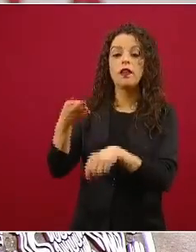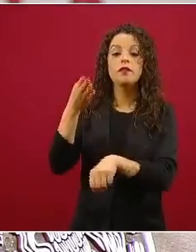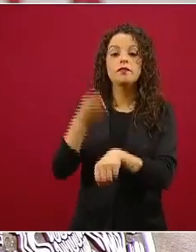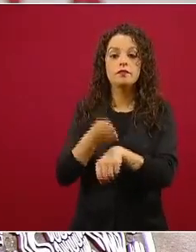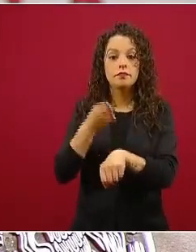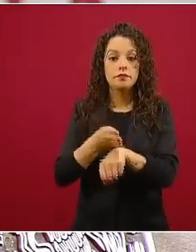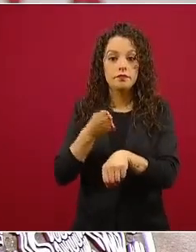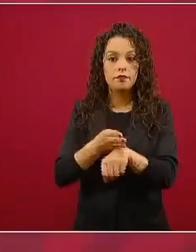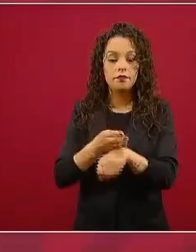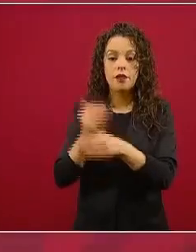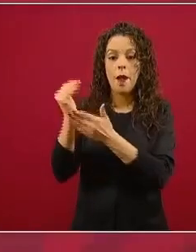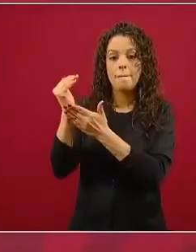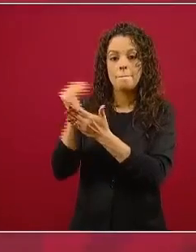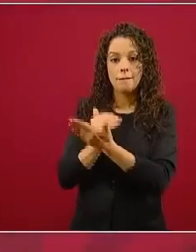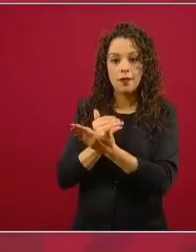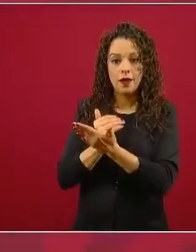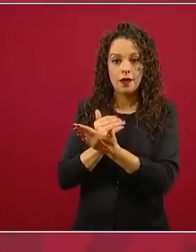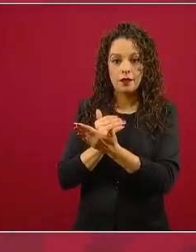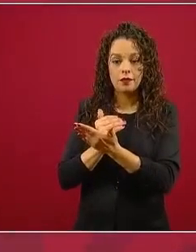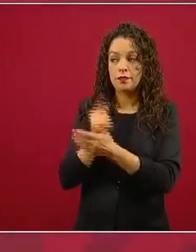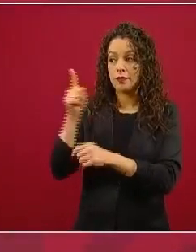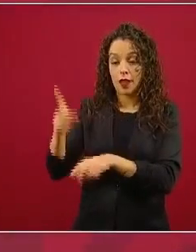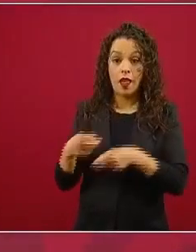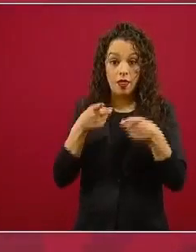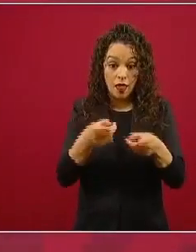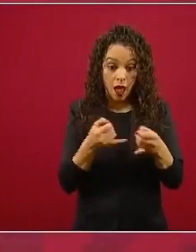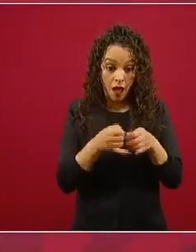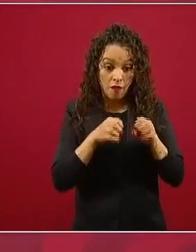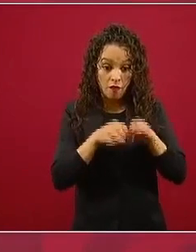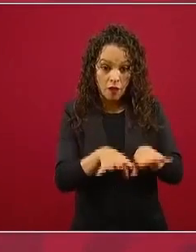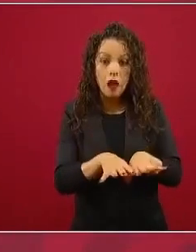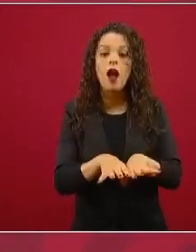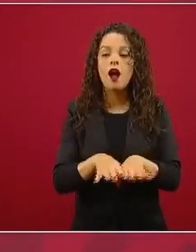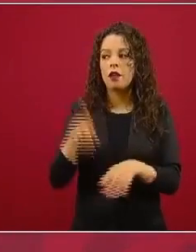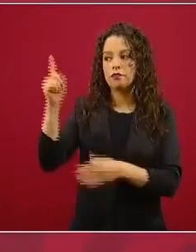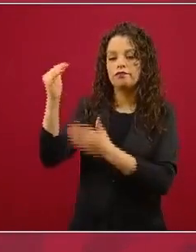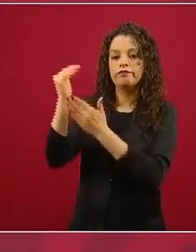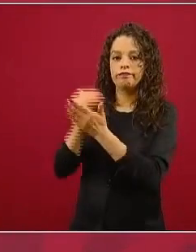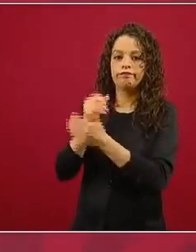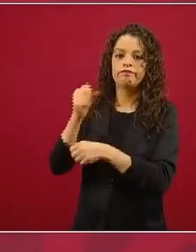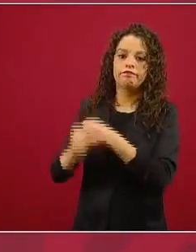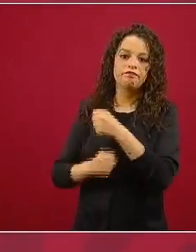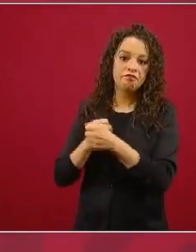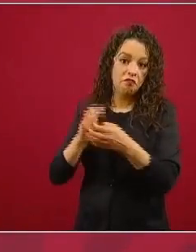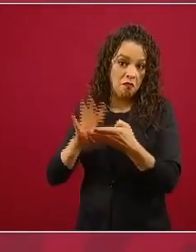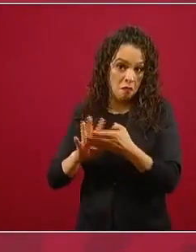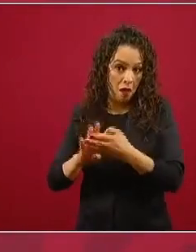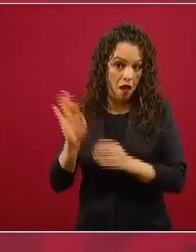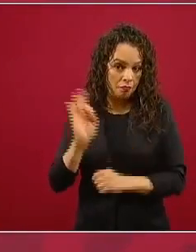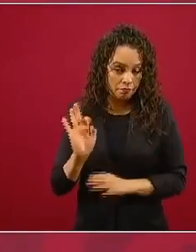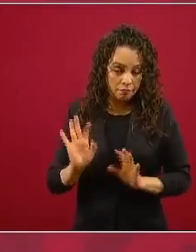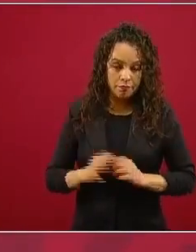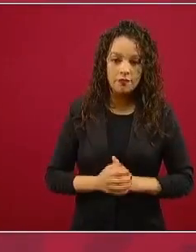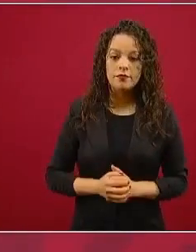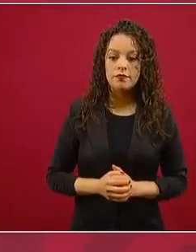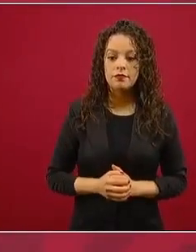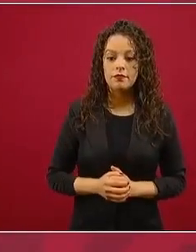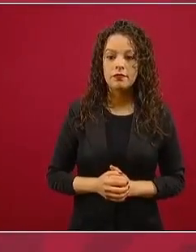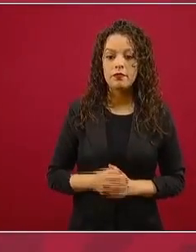aportando información, es decir, dando a conocer lo que